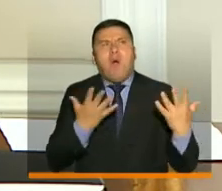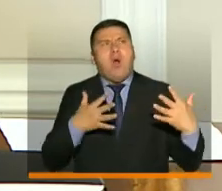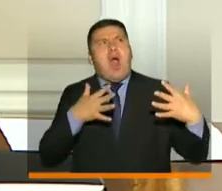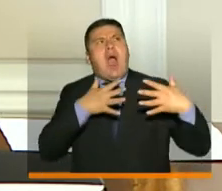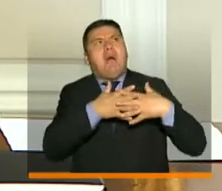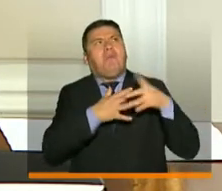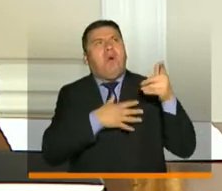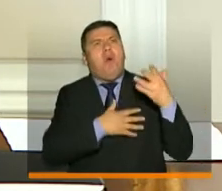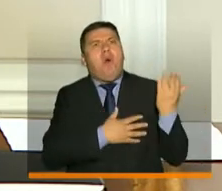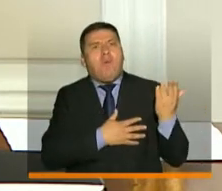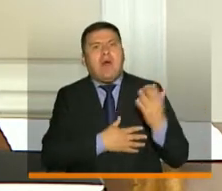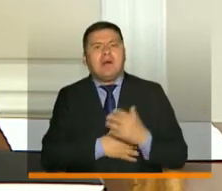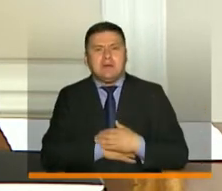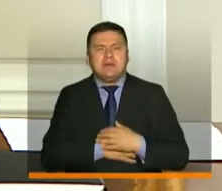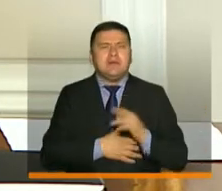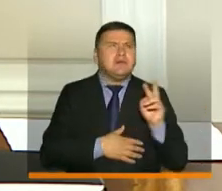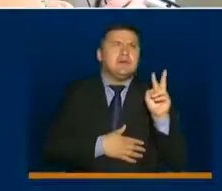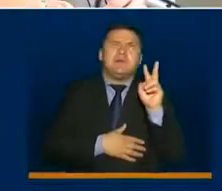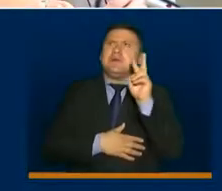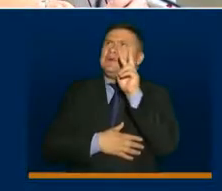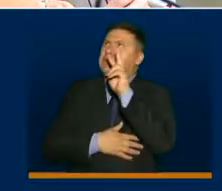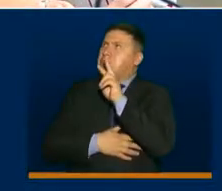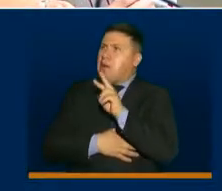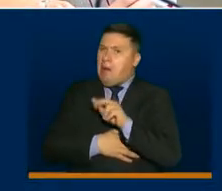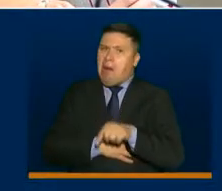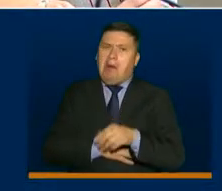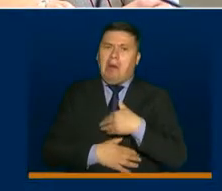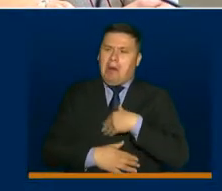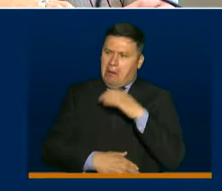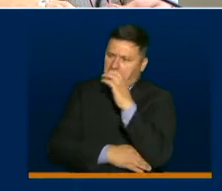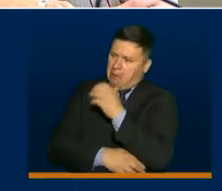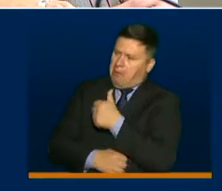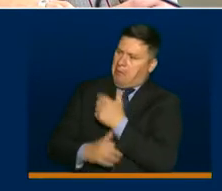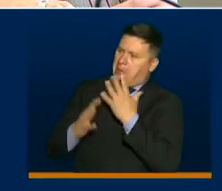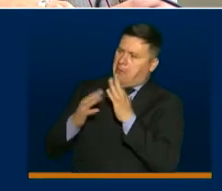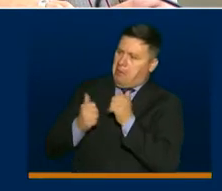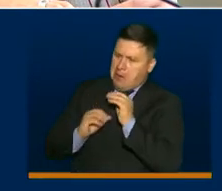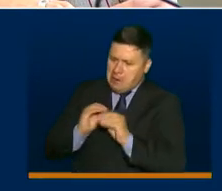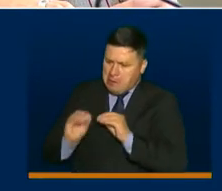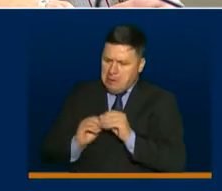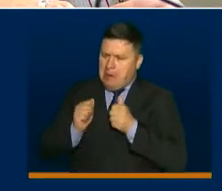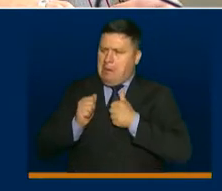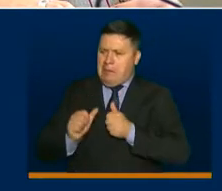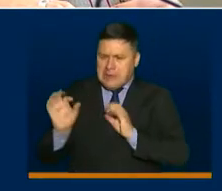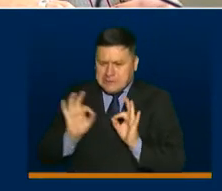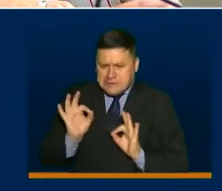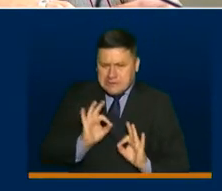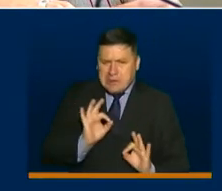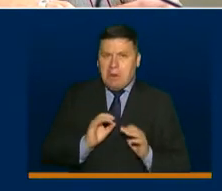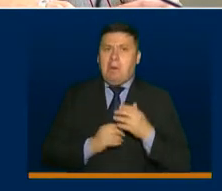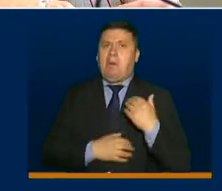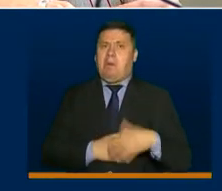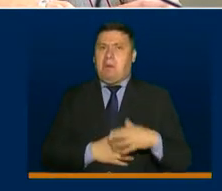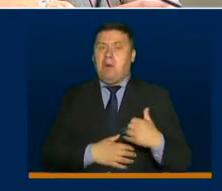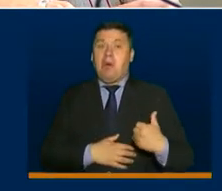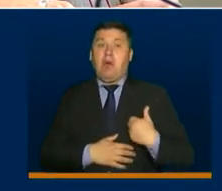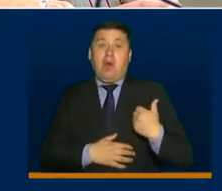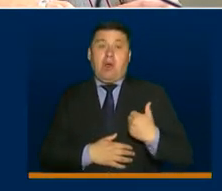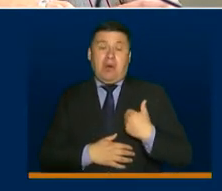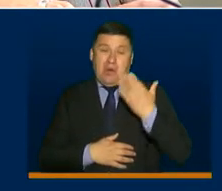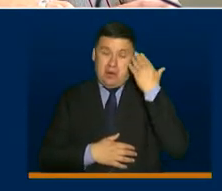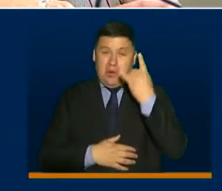y hubo una exaltación al trabajo que se ha hecho en Colombia, donde rápidamente no solamente sacamos jóvenes